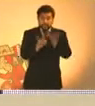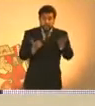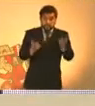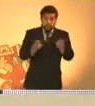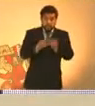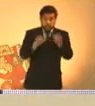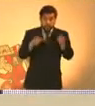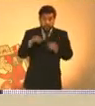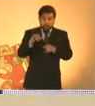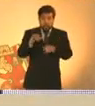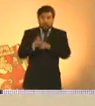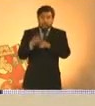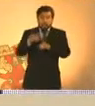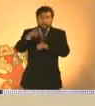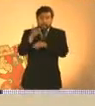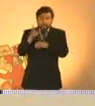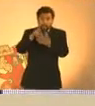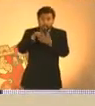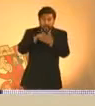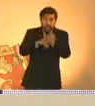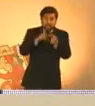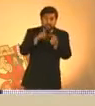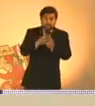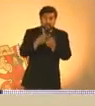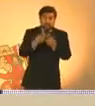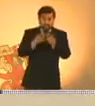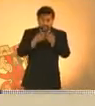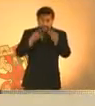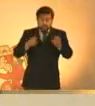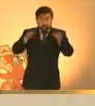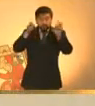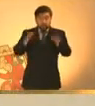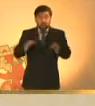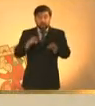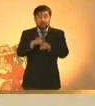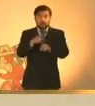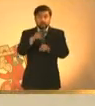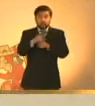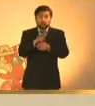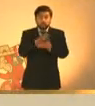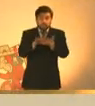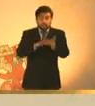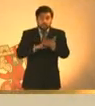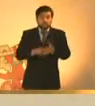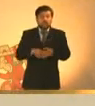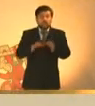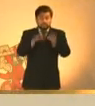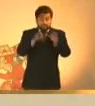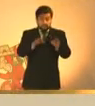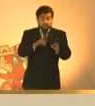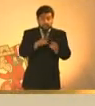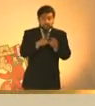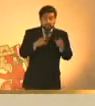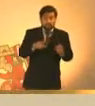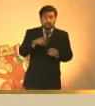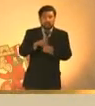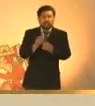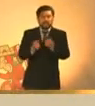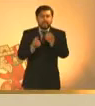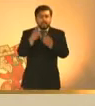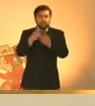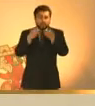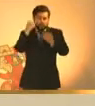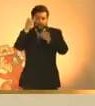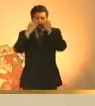rigor histórico o sea estás leyendo al mismo tiempo historia y ficción pero la ficción no cae sobre